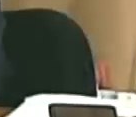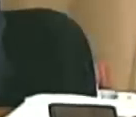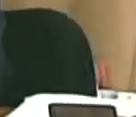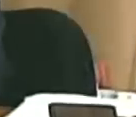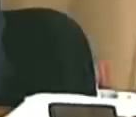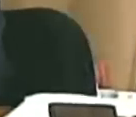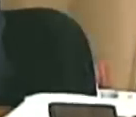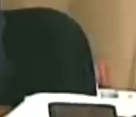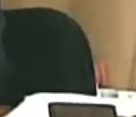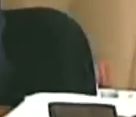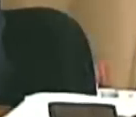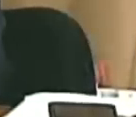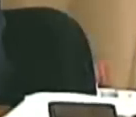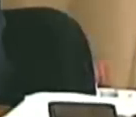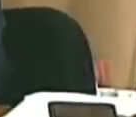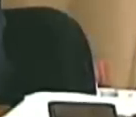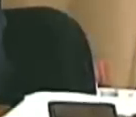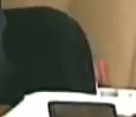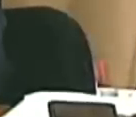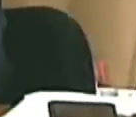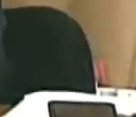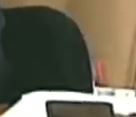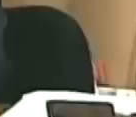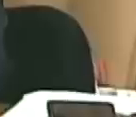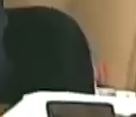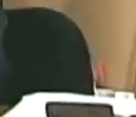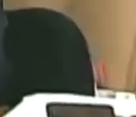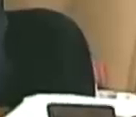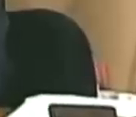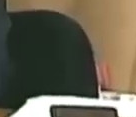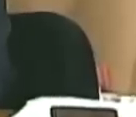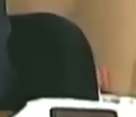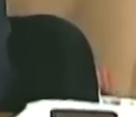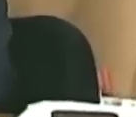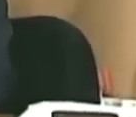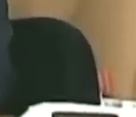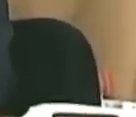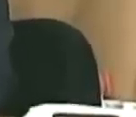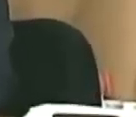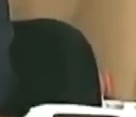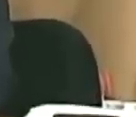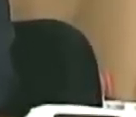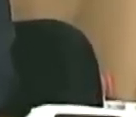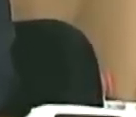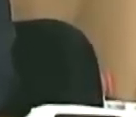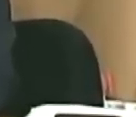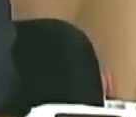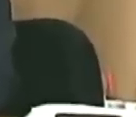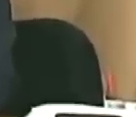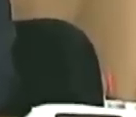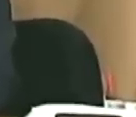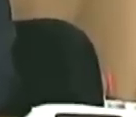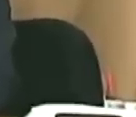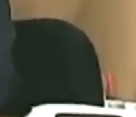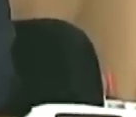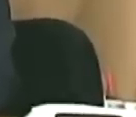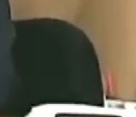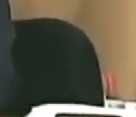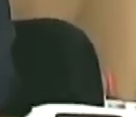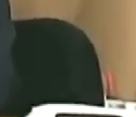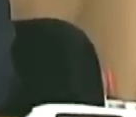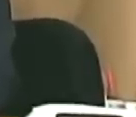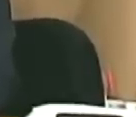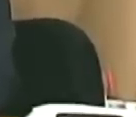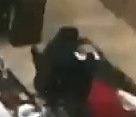puntos en el orden del día para debatir por los parlamentarios venezolanos. El primero tiene que ver con un proyecto de acuerdo en rechazo